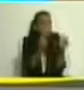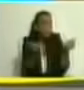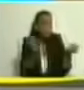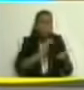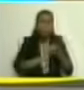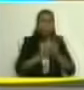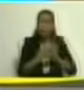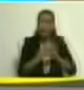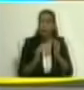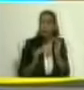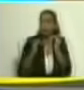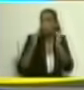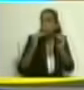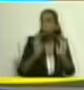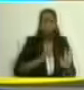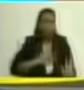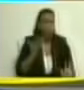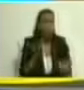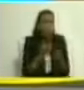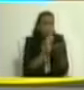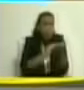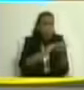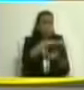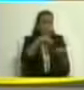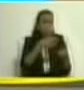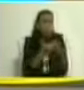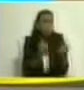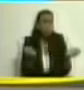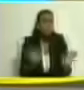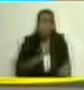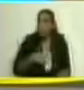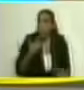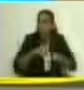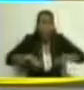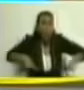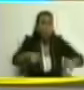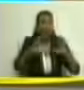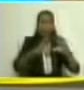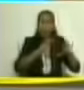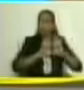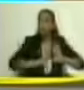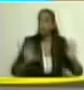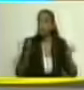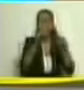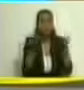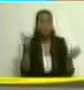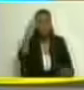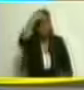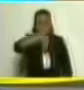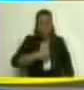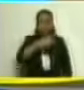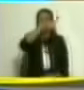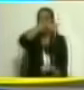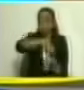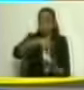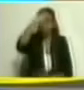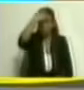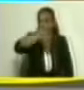y lo superemos, claro que sí. Cuando quiera, donde quiera y como quiera, aquí estoy.